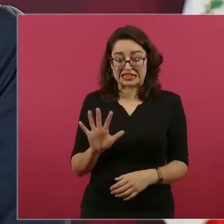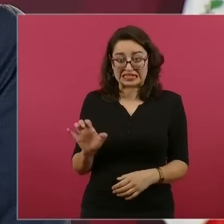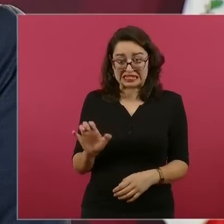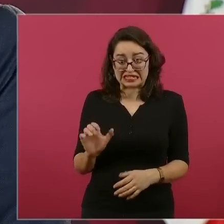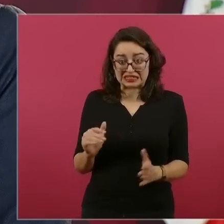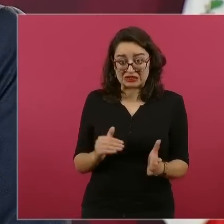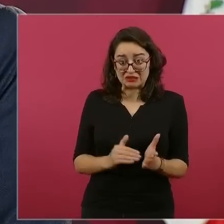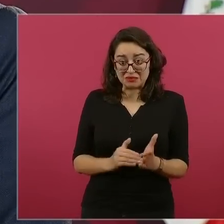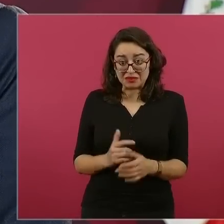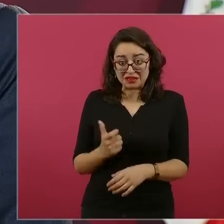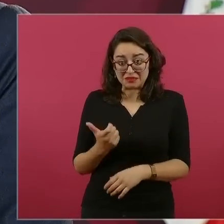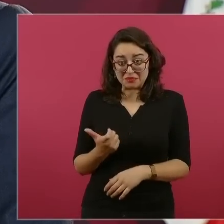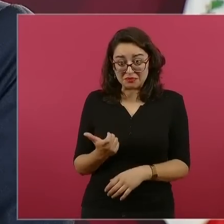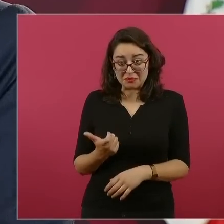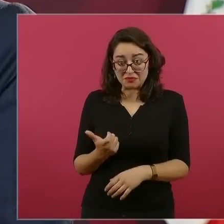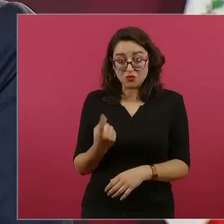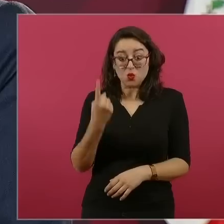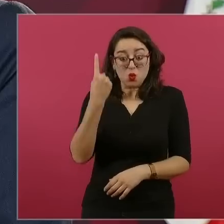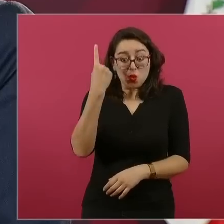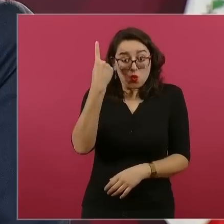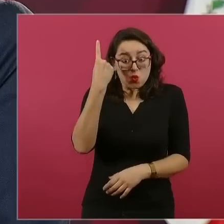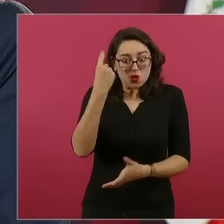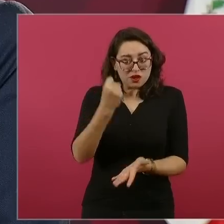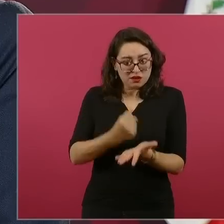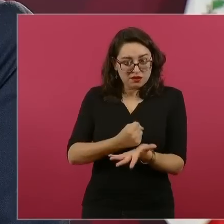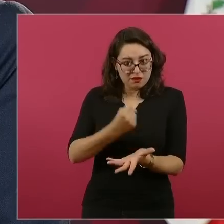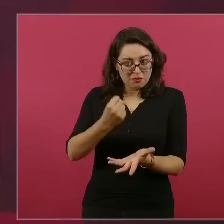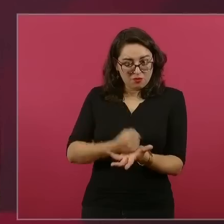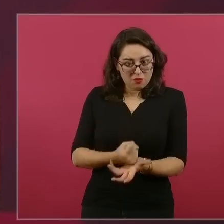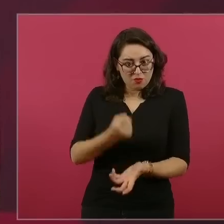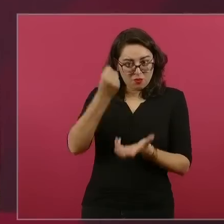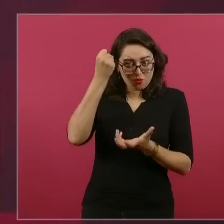500 mil pesos una botella.